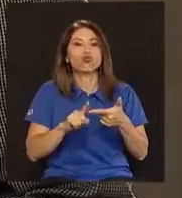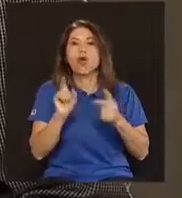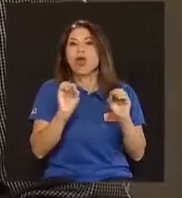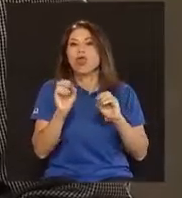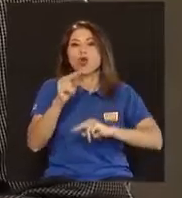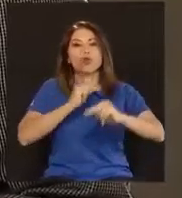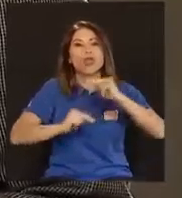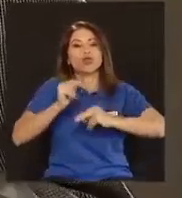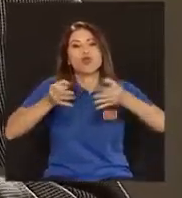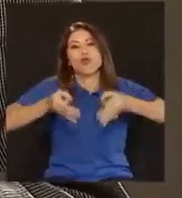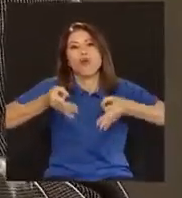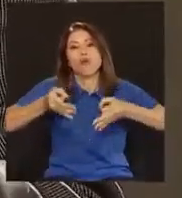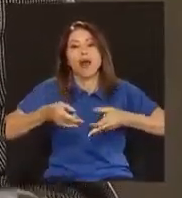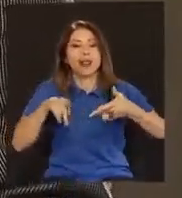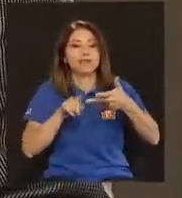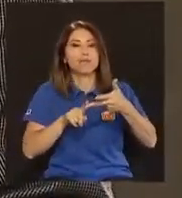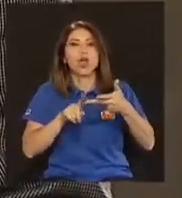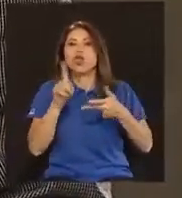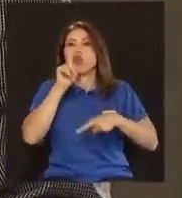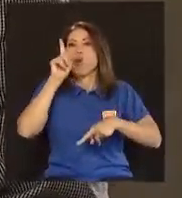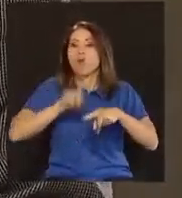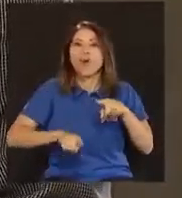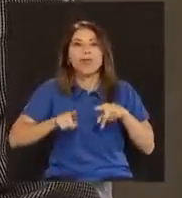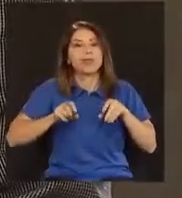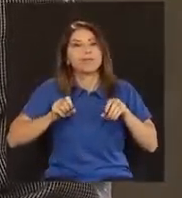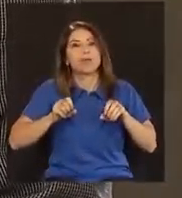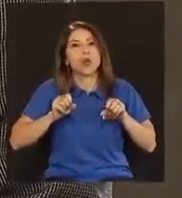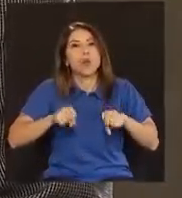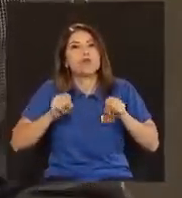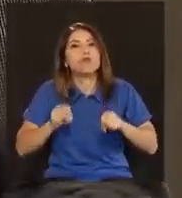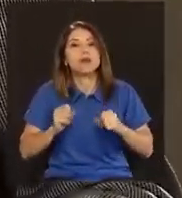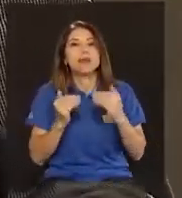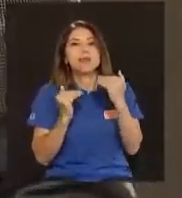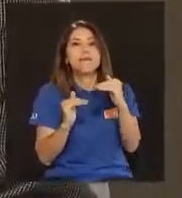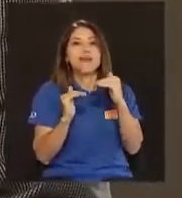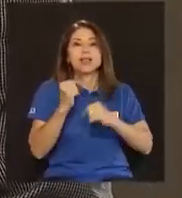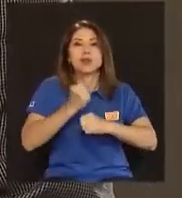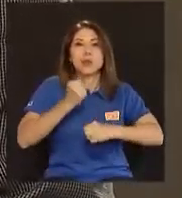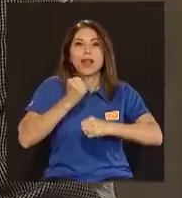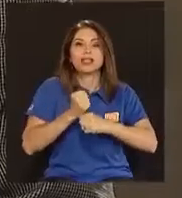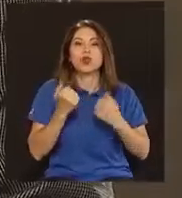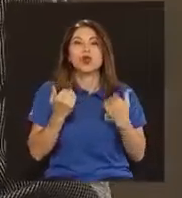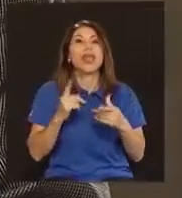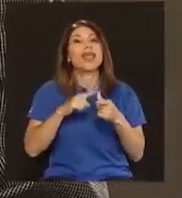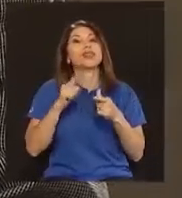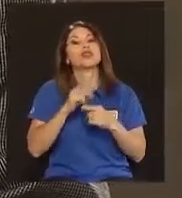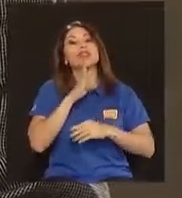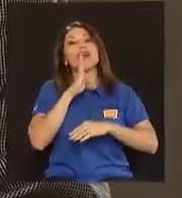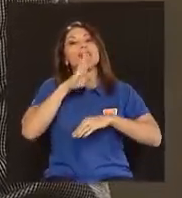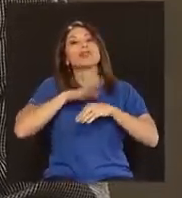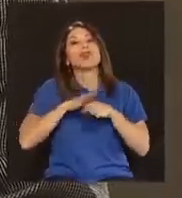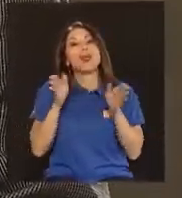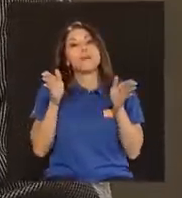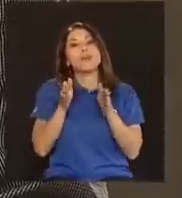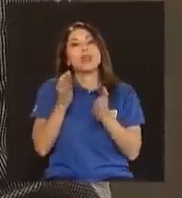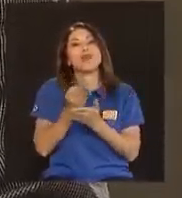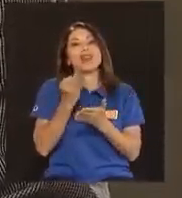capacidad para alcanzar los niveles mínimos de operación, y entonces, por eso, cuando se habla de microfinanzas, normalmente se habla